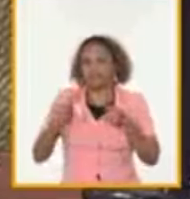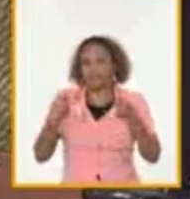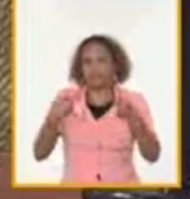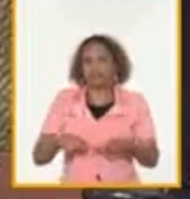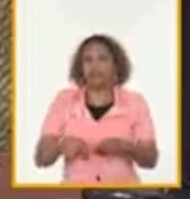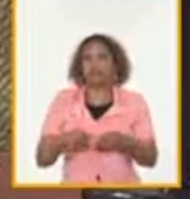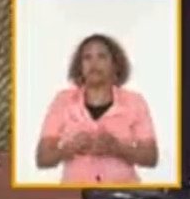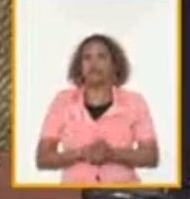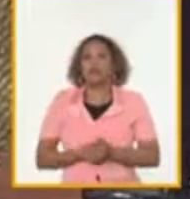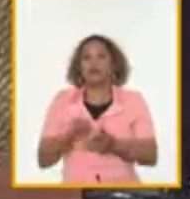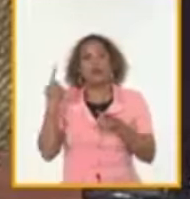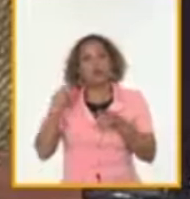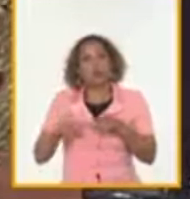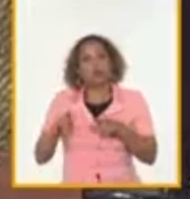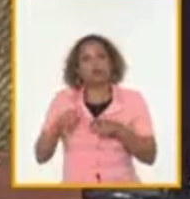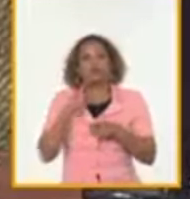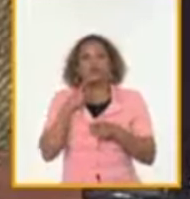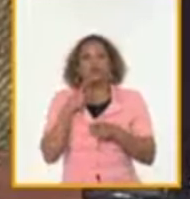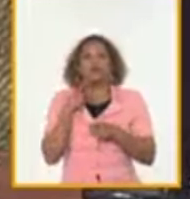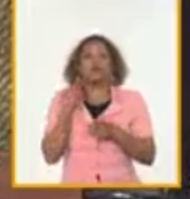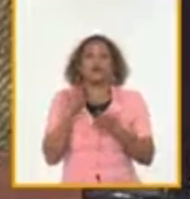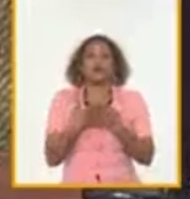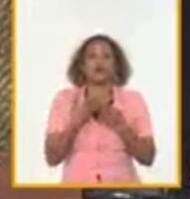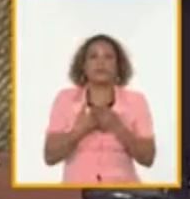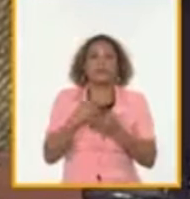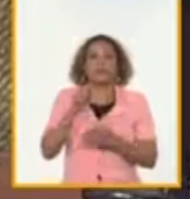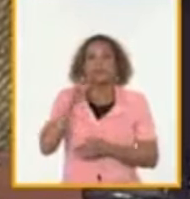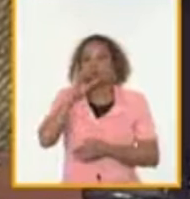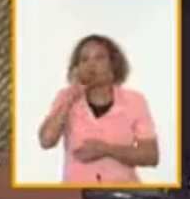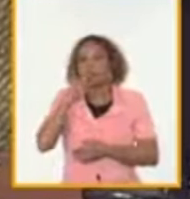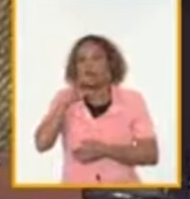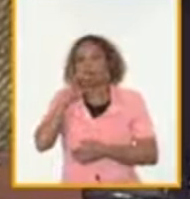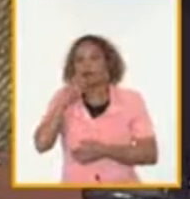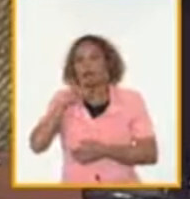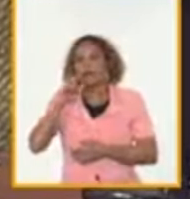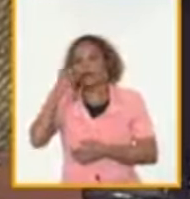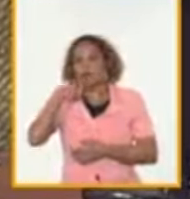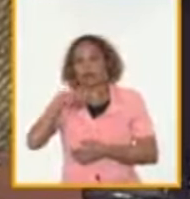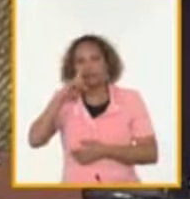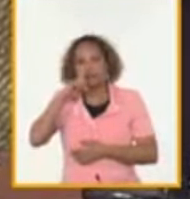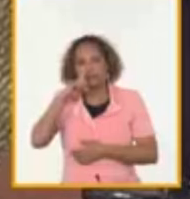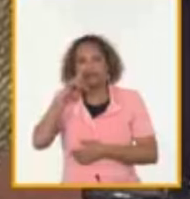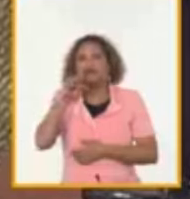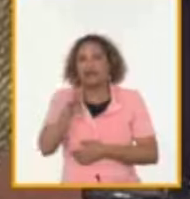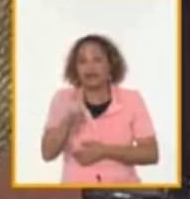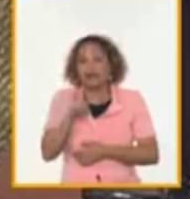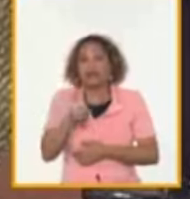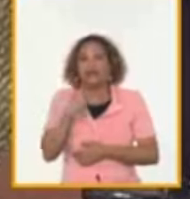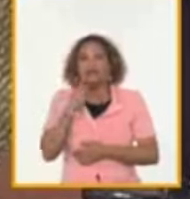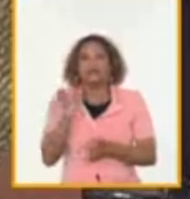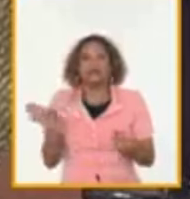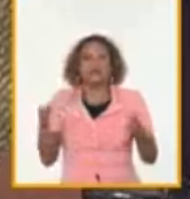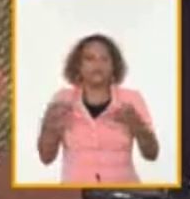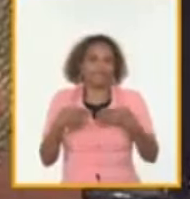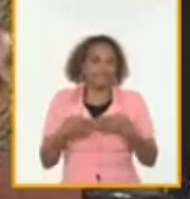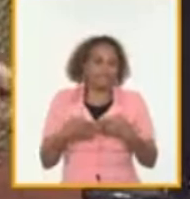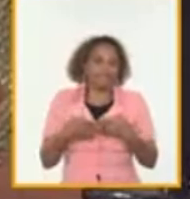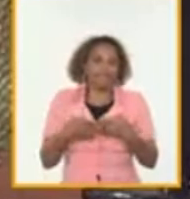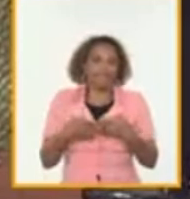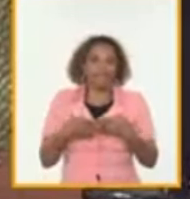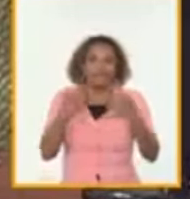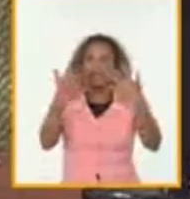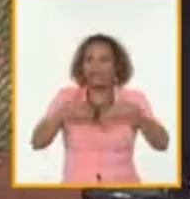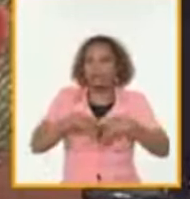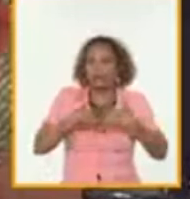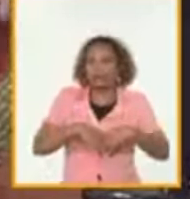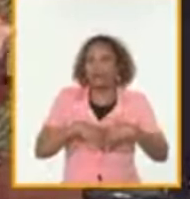aquí casos como cubanacan y otro otro la mini industria cubanacan que ahí se cierra el círculo completo de la producción